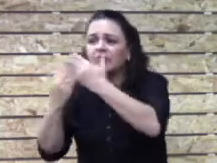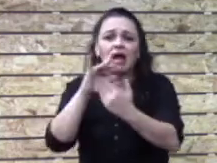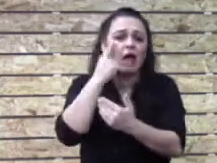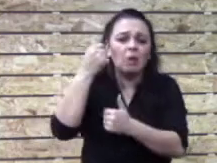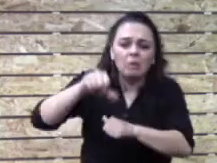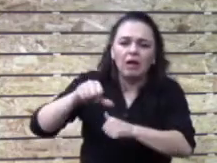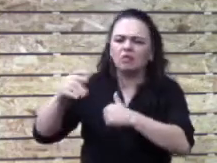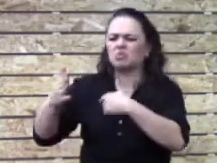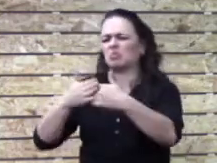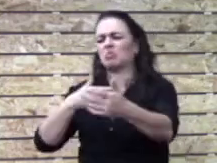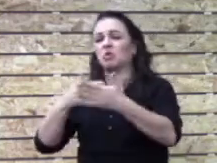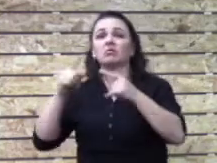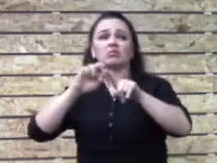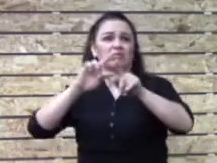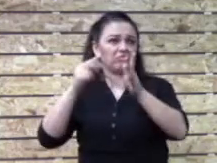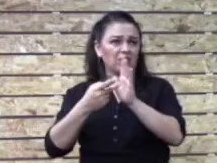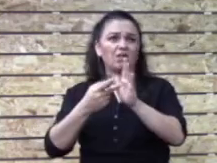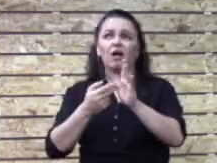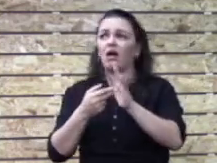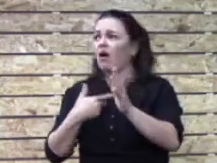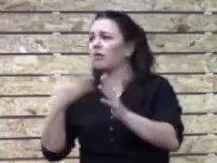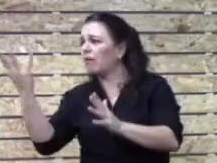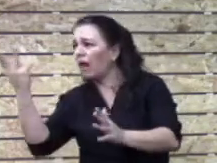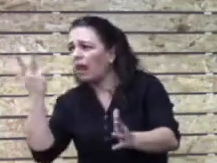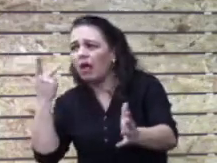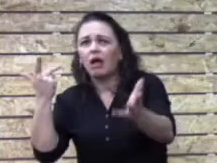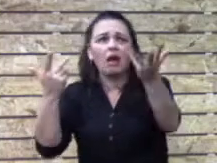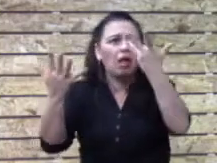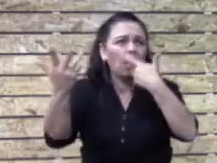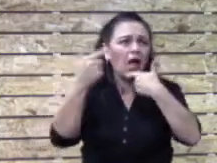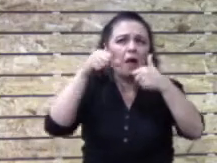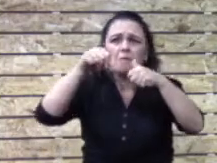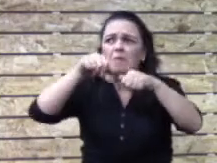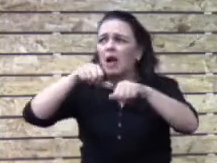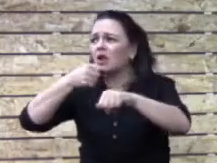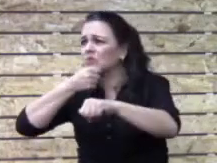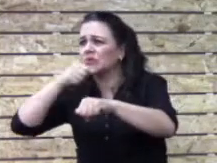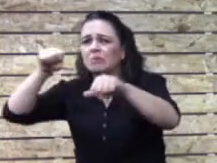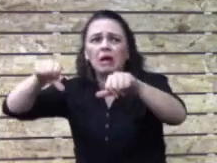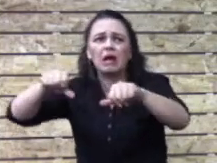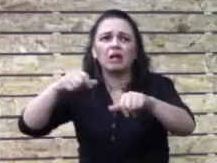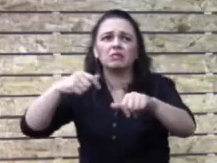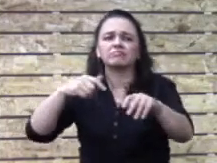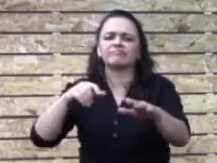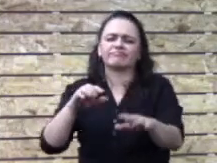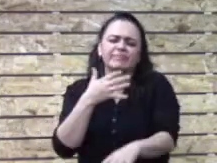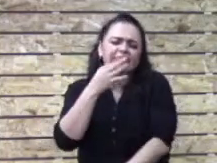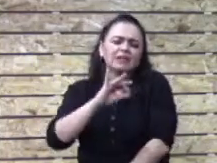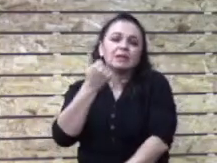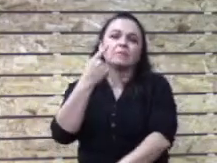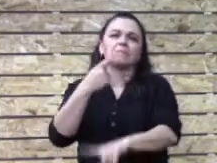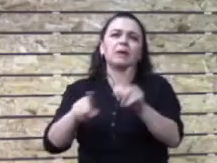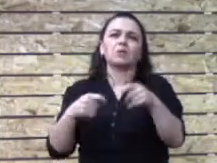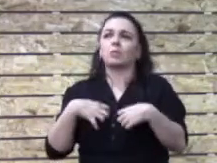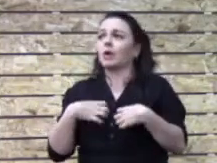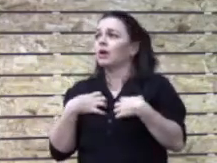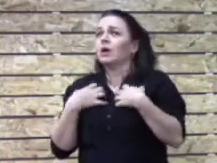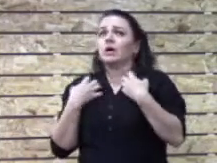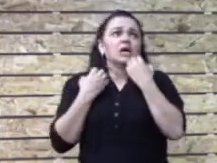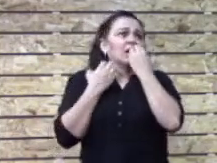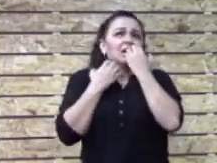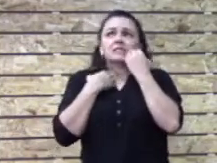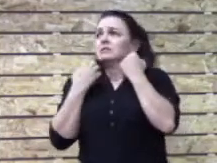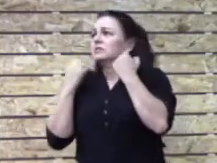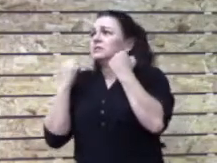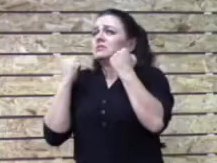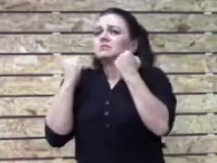que no vendrán malas noticias, sino que no vivirá paniqueado porque van a venir malas noticias. Está preparado. Si vienen malas noticias,